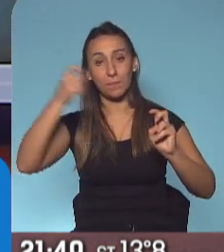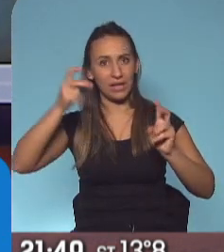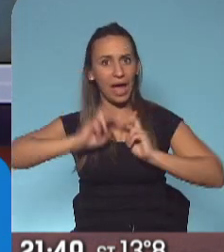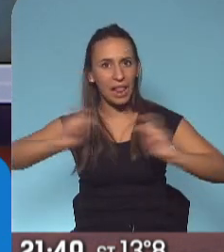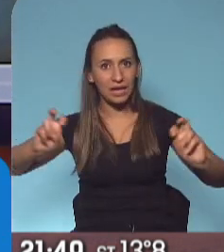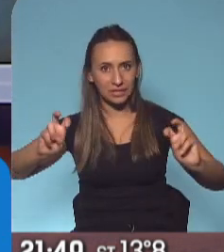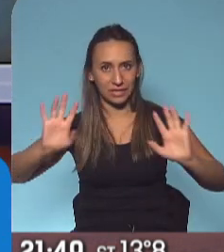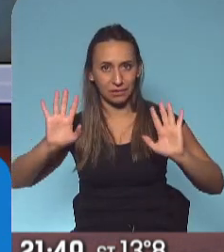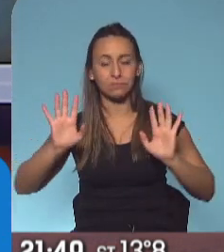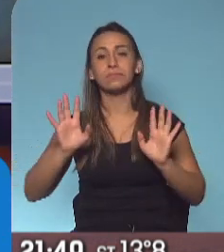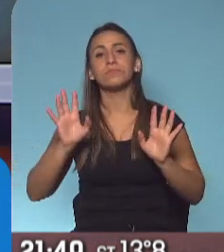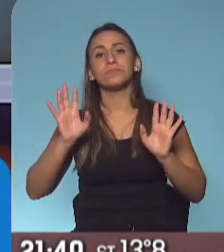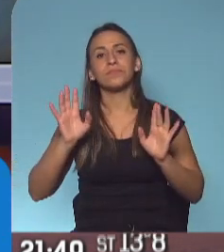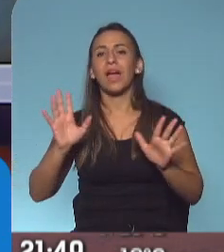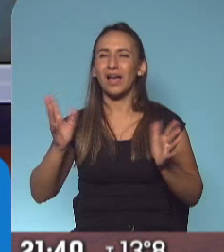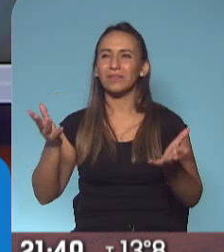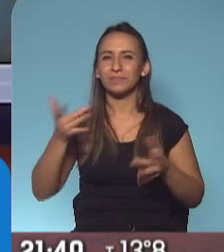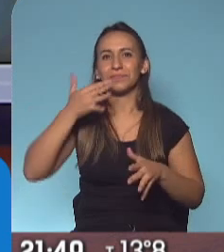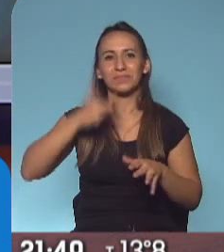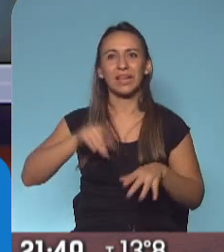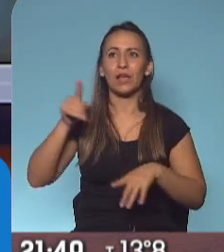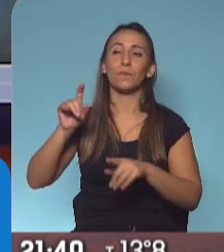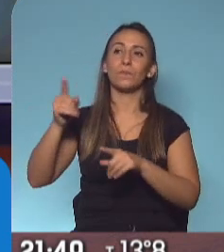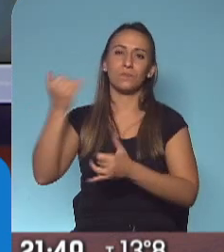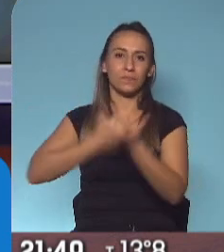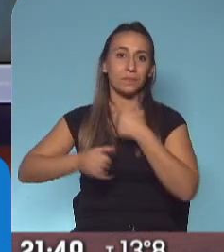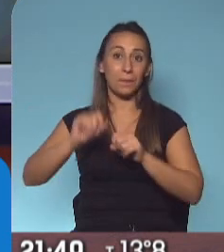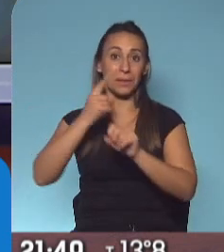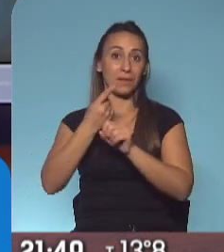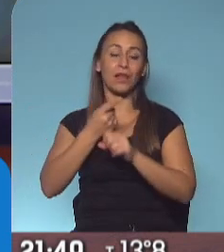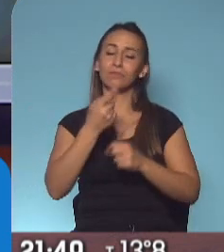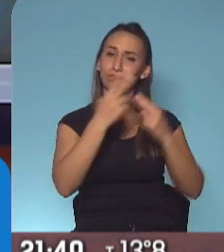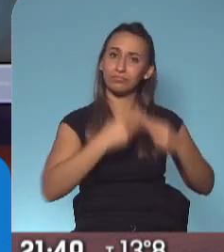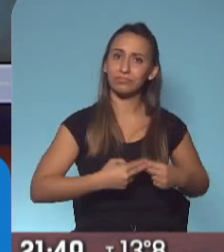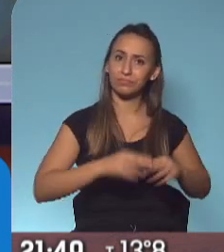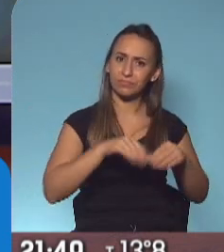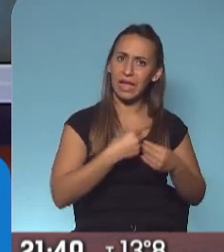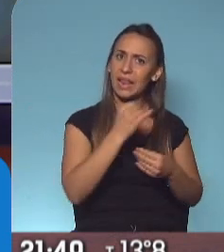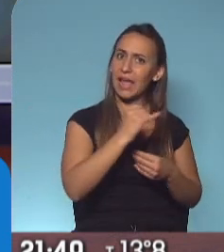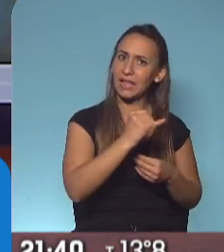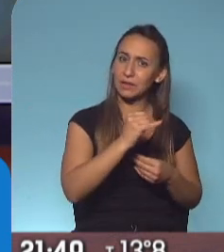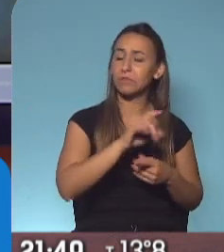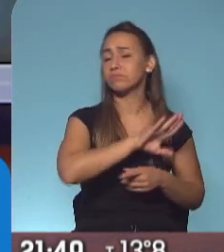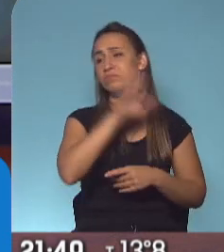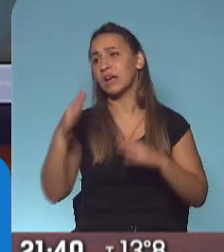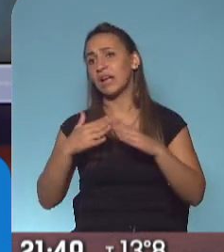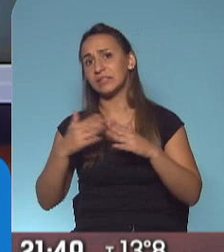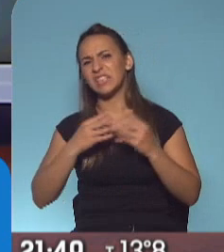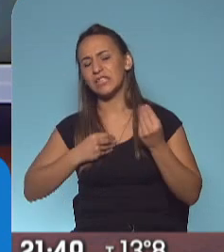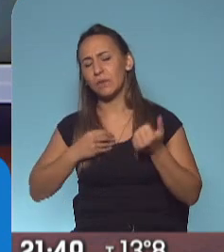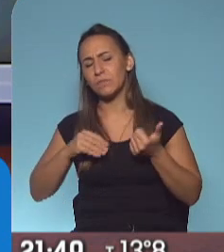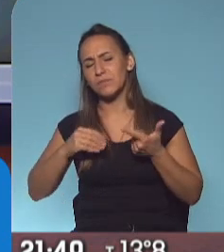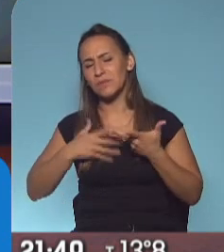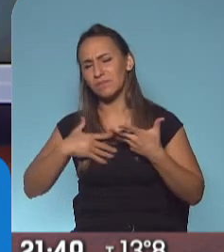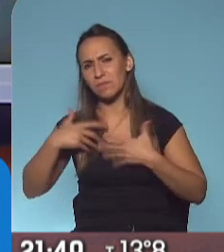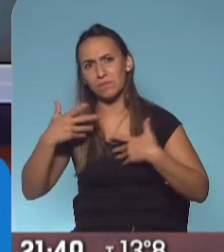bueno, lo que remarca usted es que primero le dio negativo, fue a su casa y luego tuvo síntomas e incluso empeoró y ahí es cuando